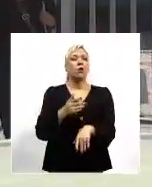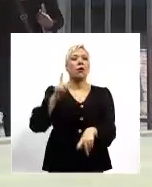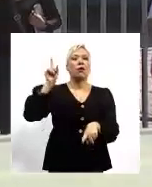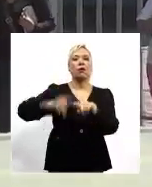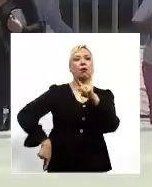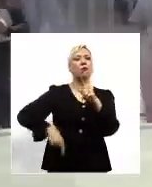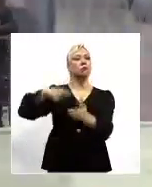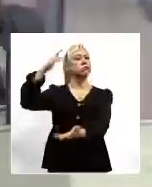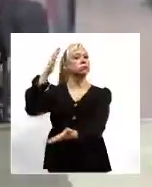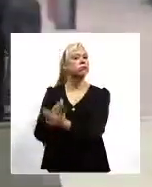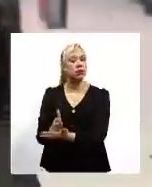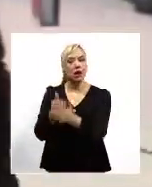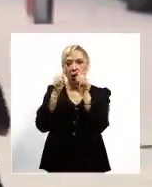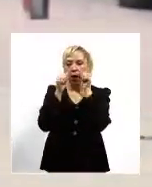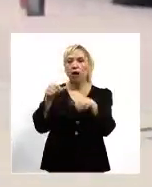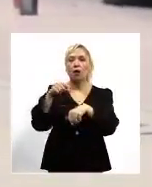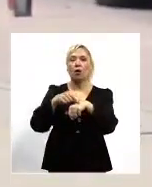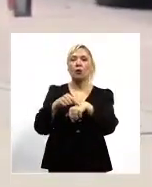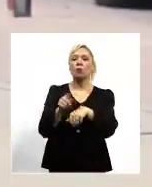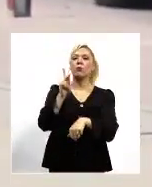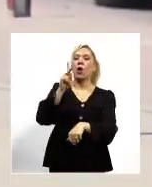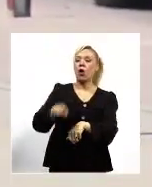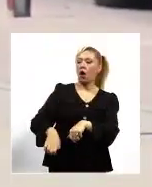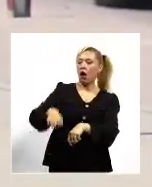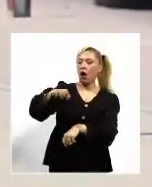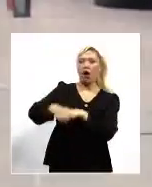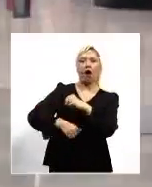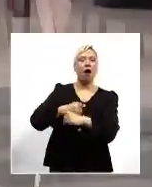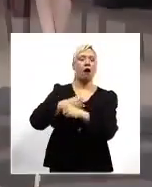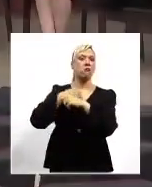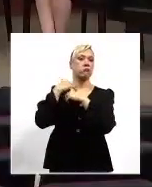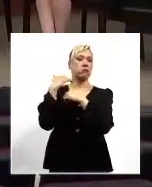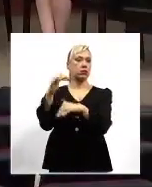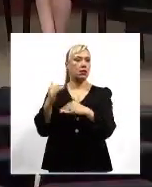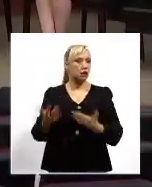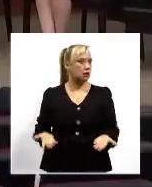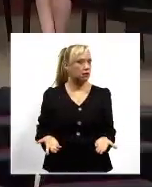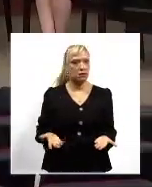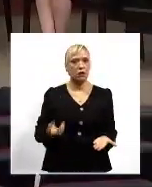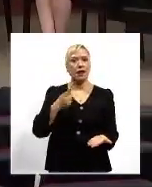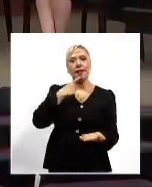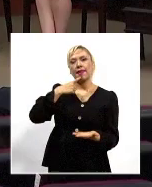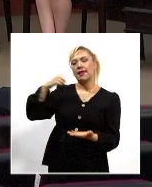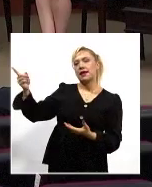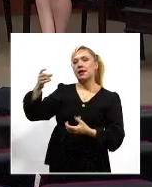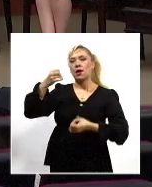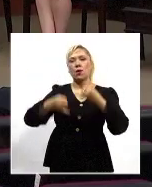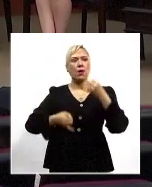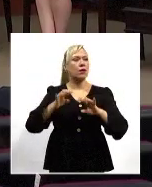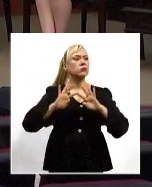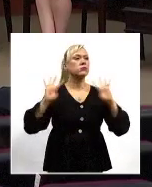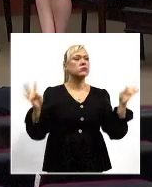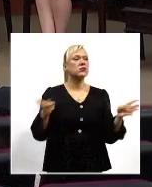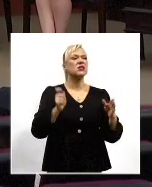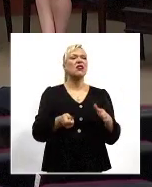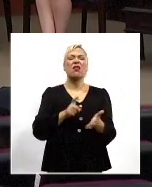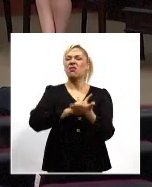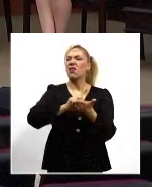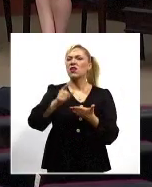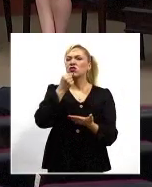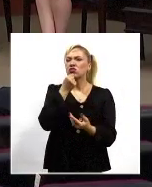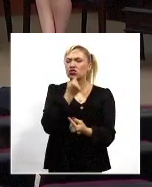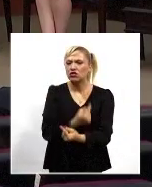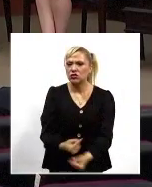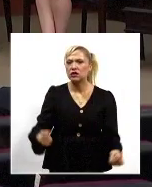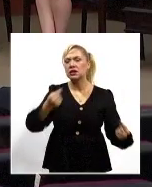interrumpa. La jueza Juana Fuentes Velázquez planteó lo anterior al participar en la mesa Derechos de los